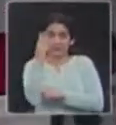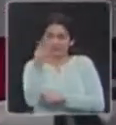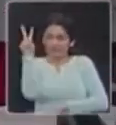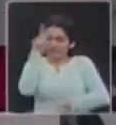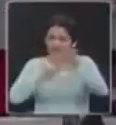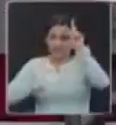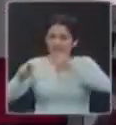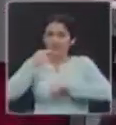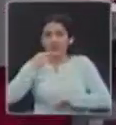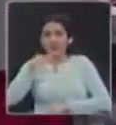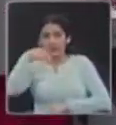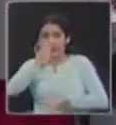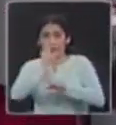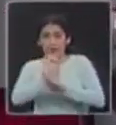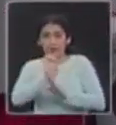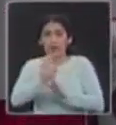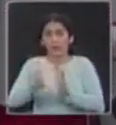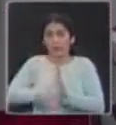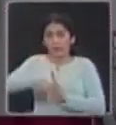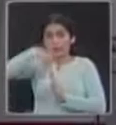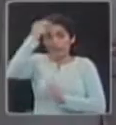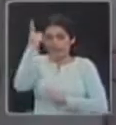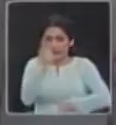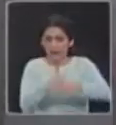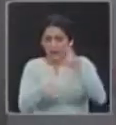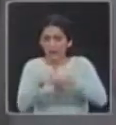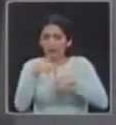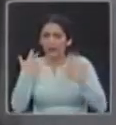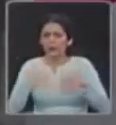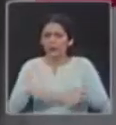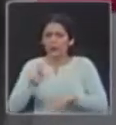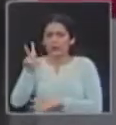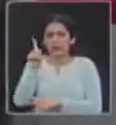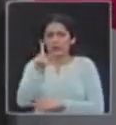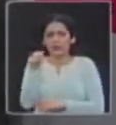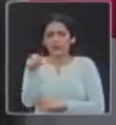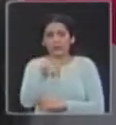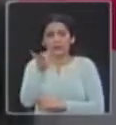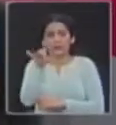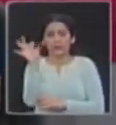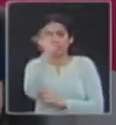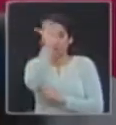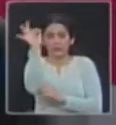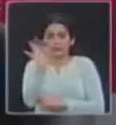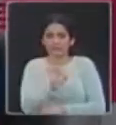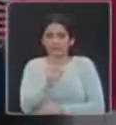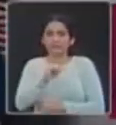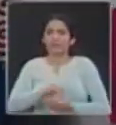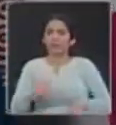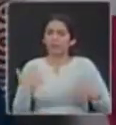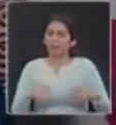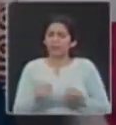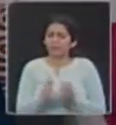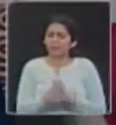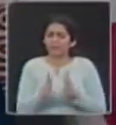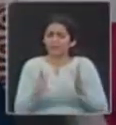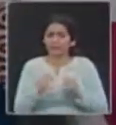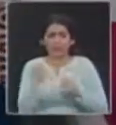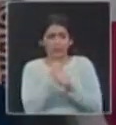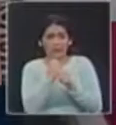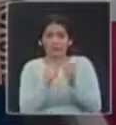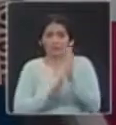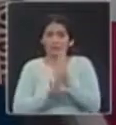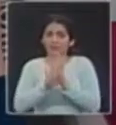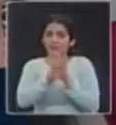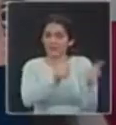actividad emprendedora temprana para Ecuador fue de 31,8%, siendo 2.2 veces mayor al promedio